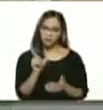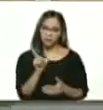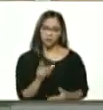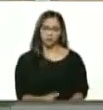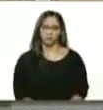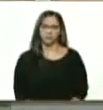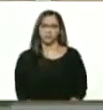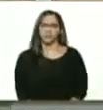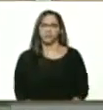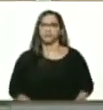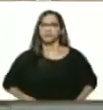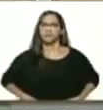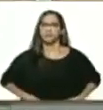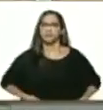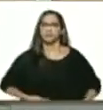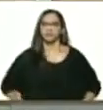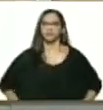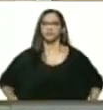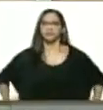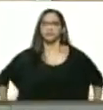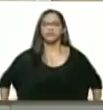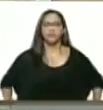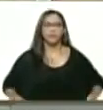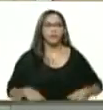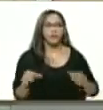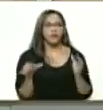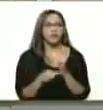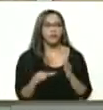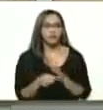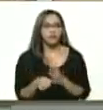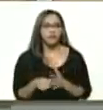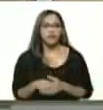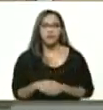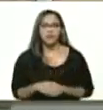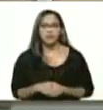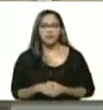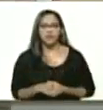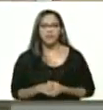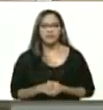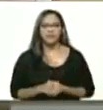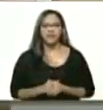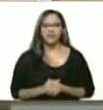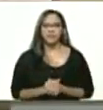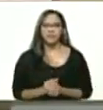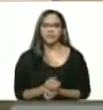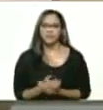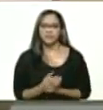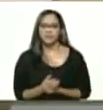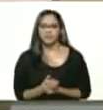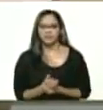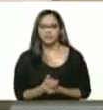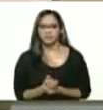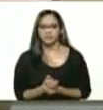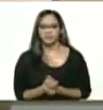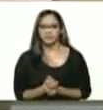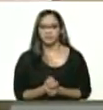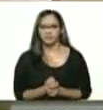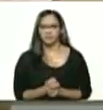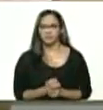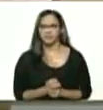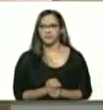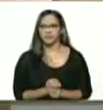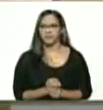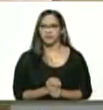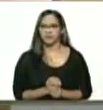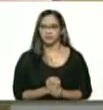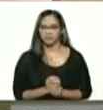quien donde va a ser como se hace el proceso el jefe o jefa de ue se llama la convocatoria que ya la hicimos